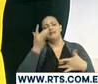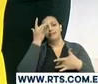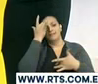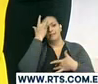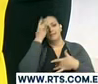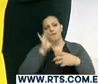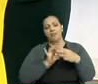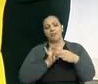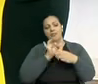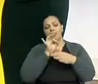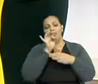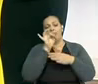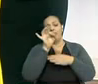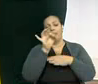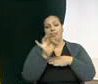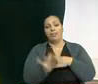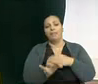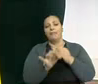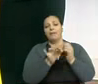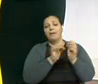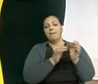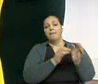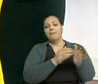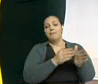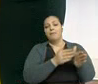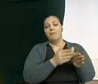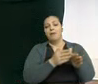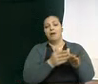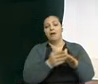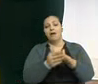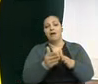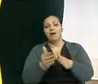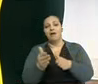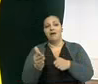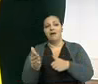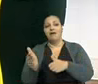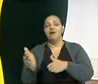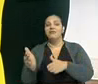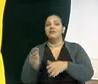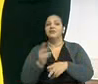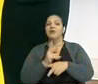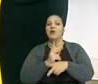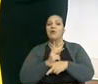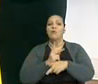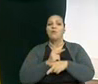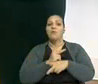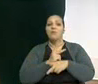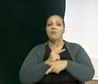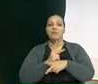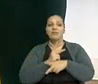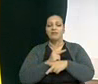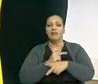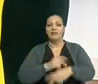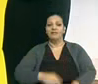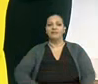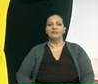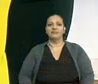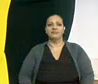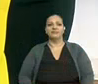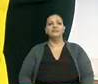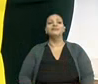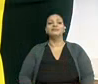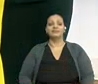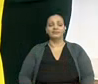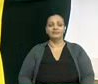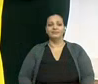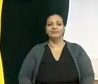de la mente. Aún estamos tratando de vivir, estamos tratando de sobrevivir. Estamos sobreviviendo, como dice la